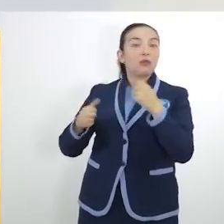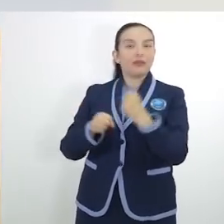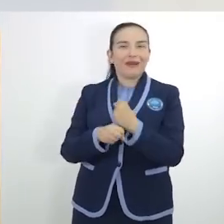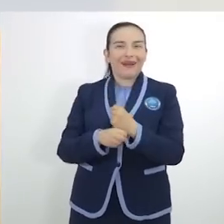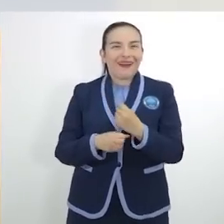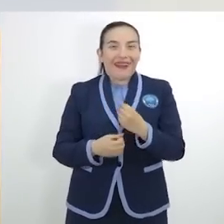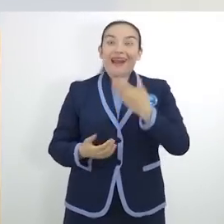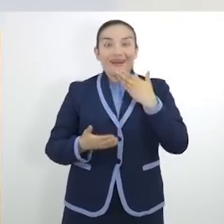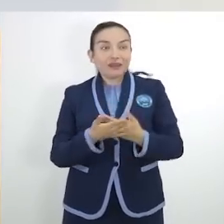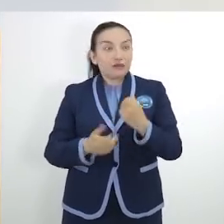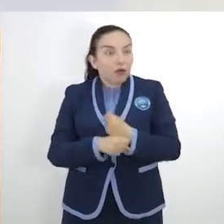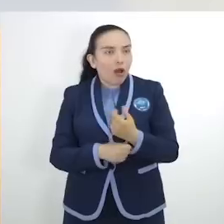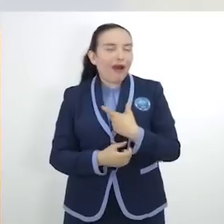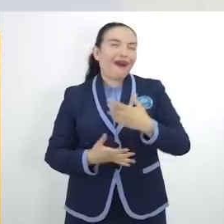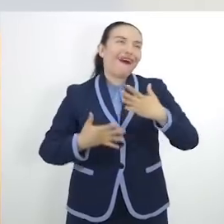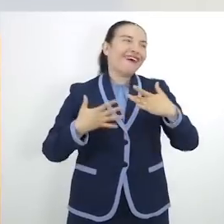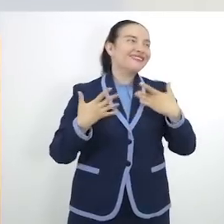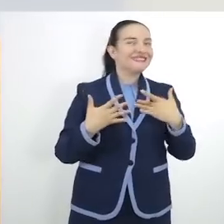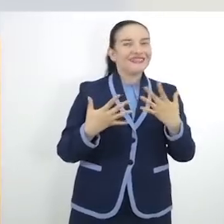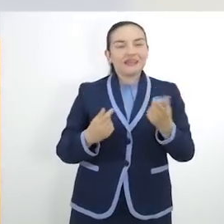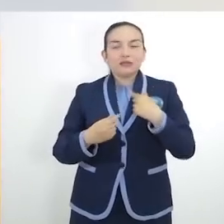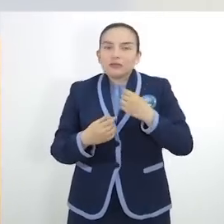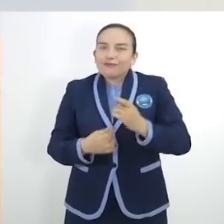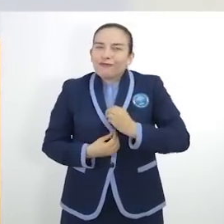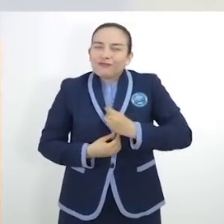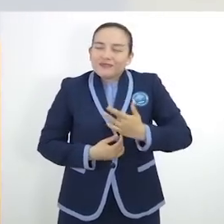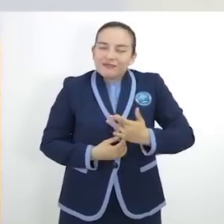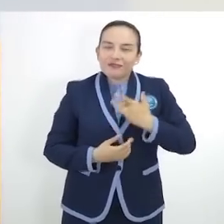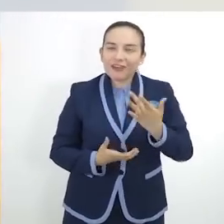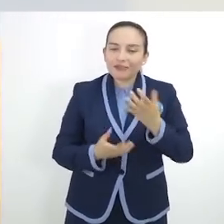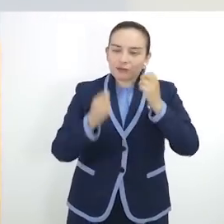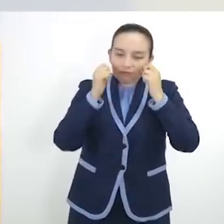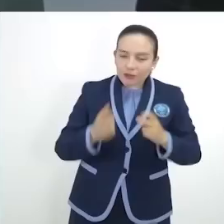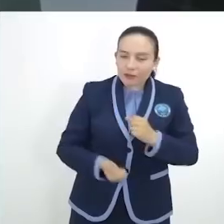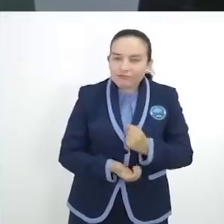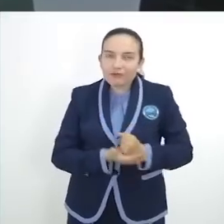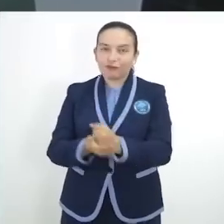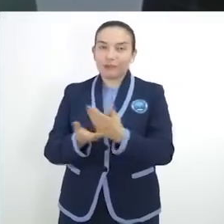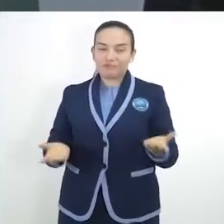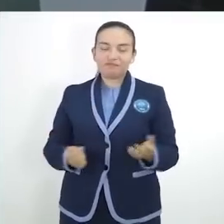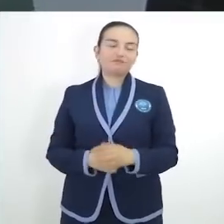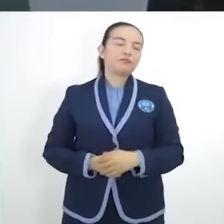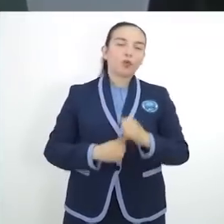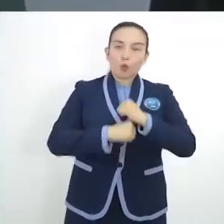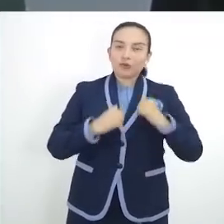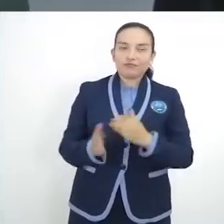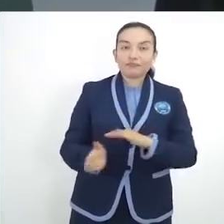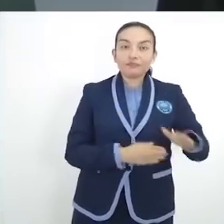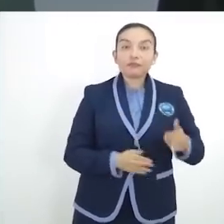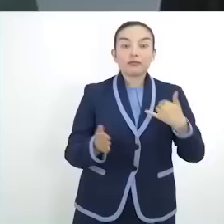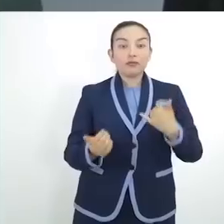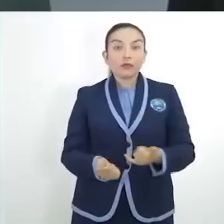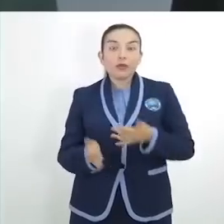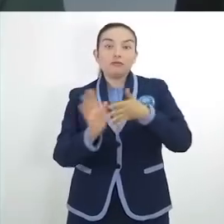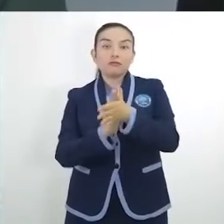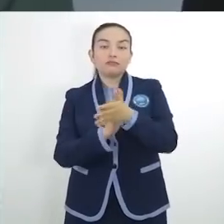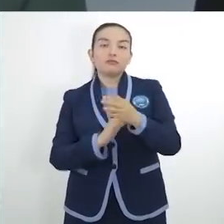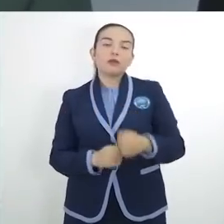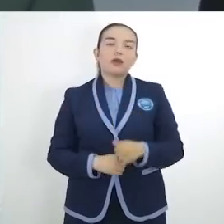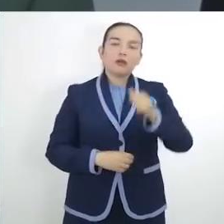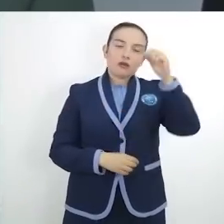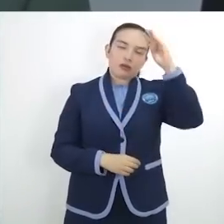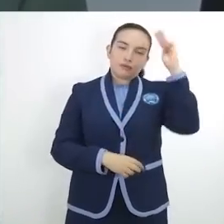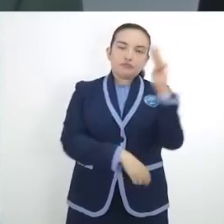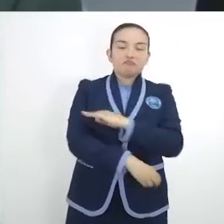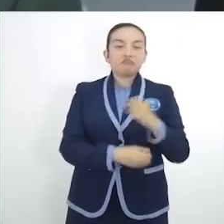todos vean y agradezcan ese sentido humanitario que nosotros hacemos de corazón. Este reconocimiento es justo a la tarea